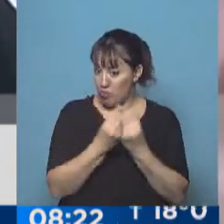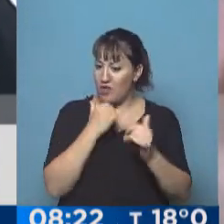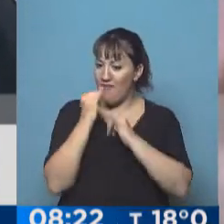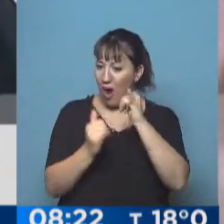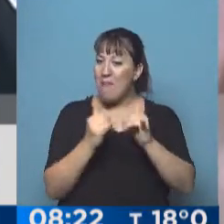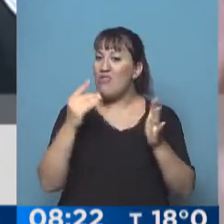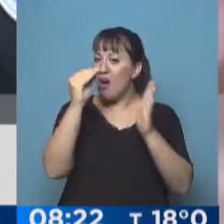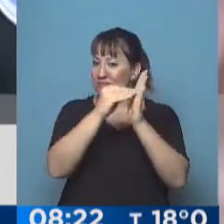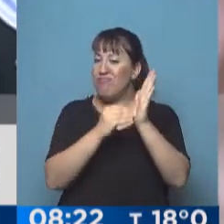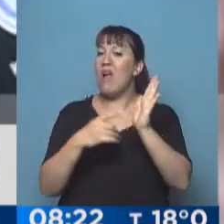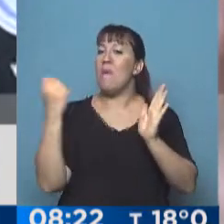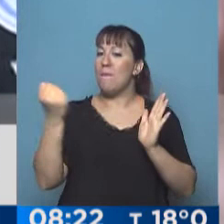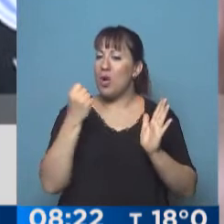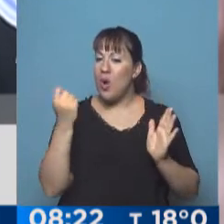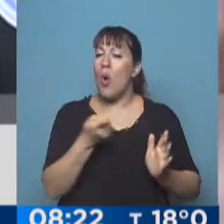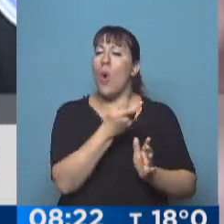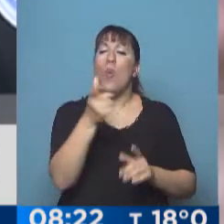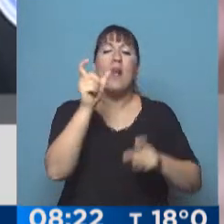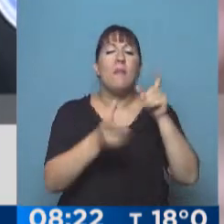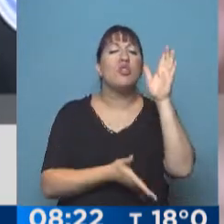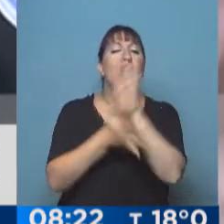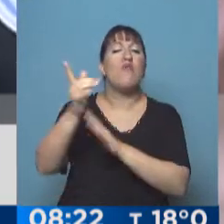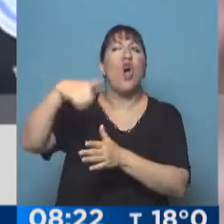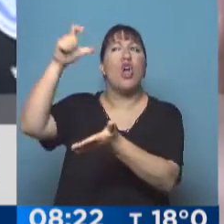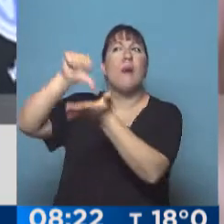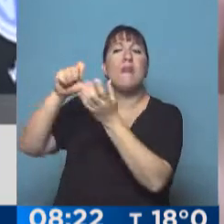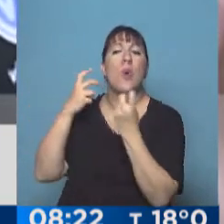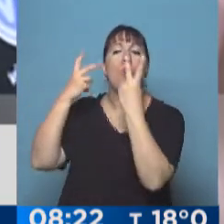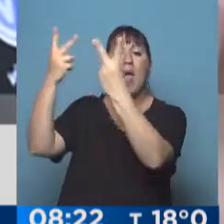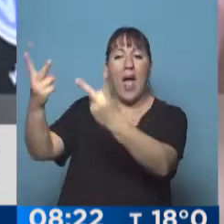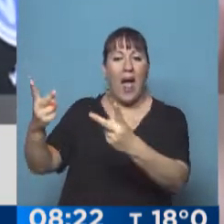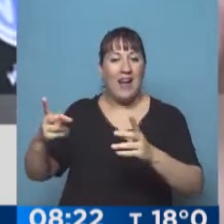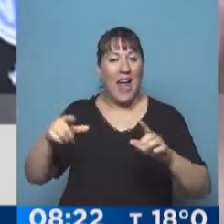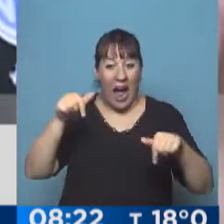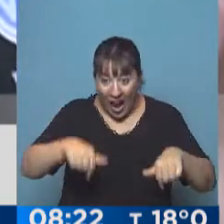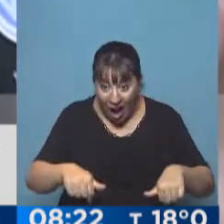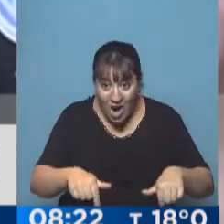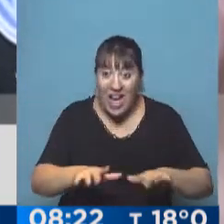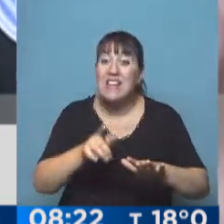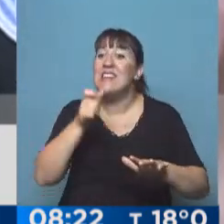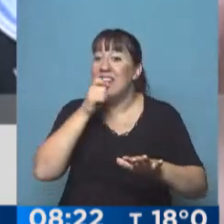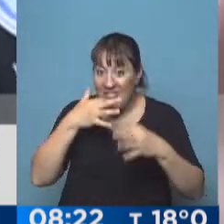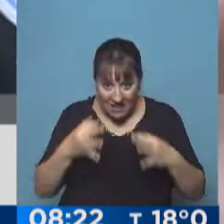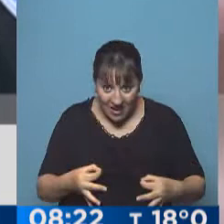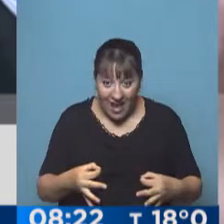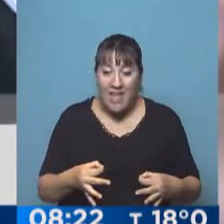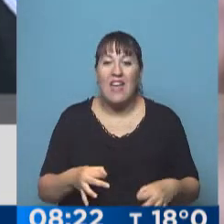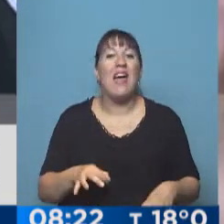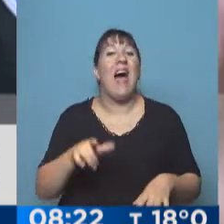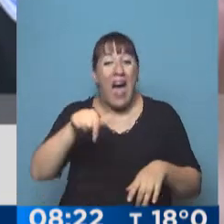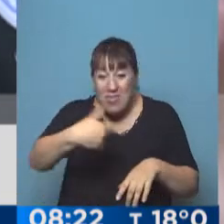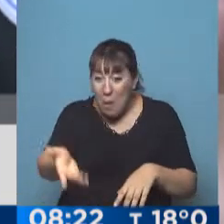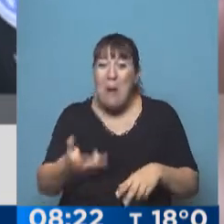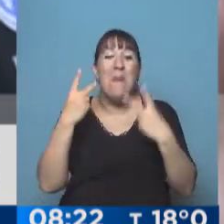son importantes y contó cuánta gente se fue al exterior que viajó y que olvídense de viajar ahora olvídense en serio de viajar 33 por